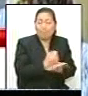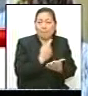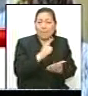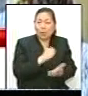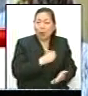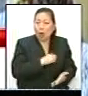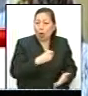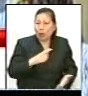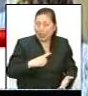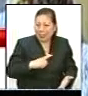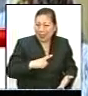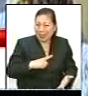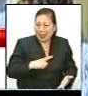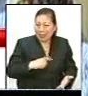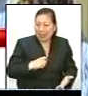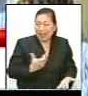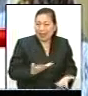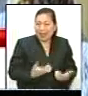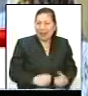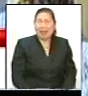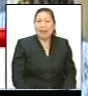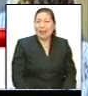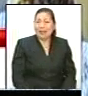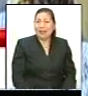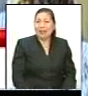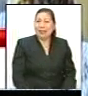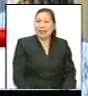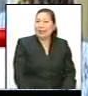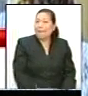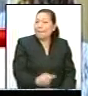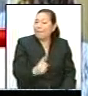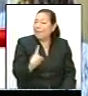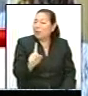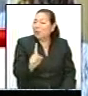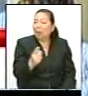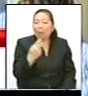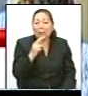hotel de la calle Sapia a cargo de la empresa ejecutora de la obra.